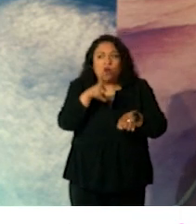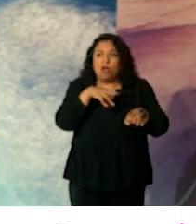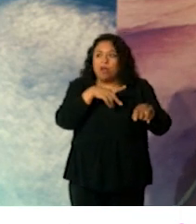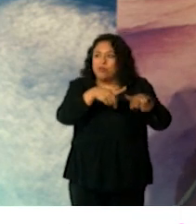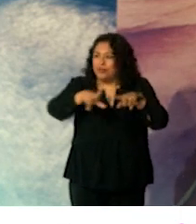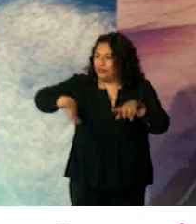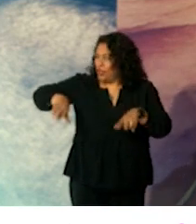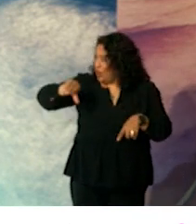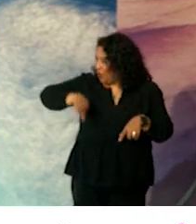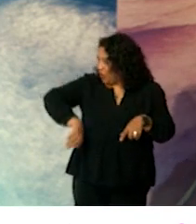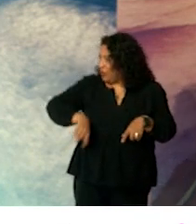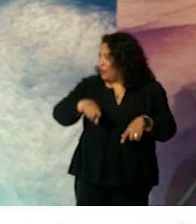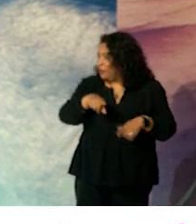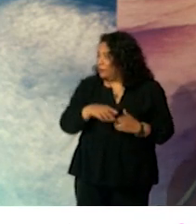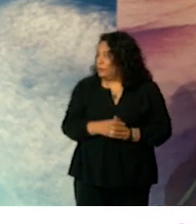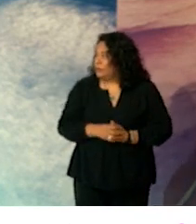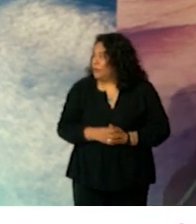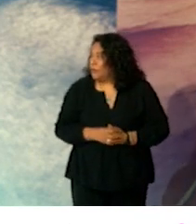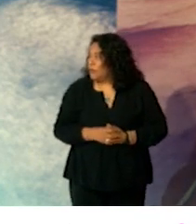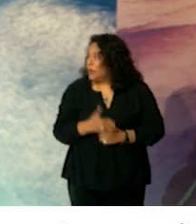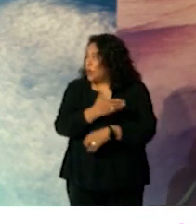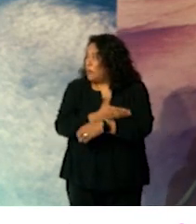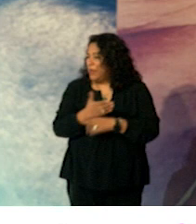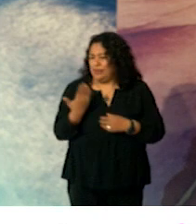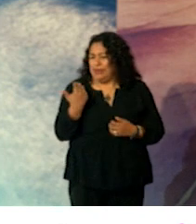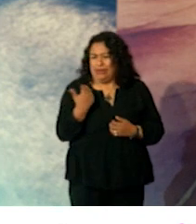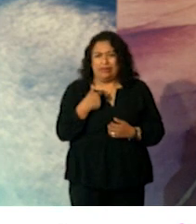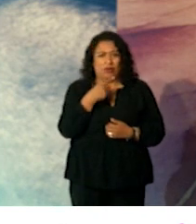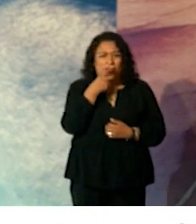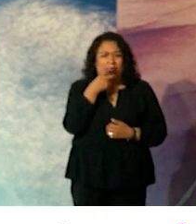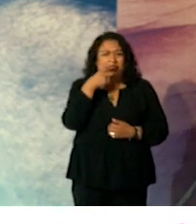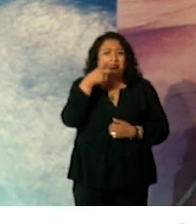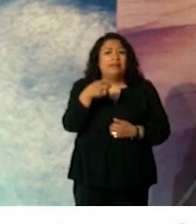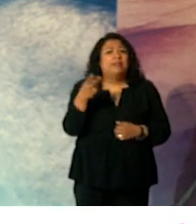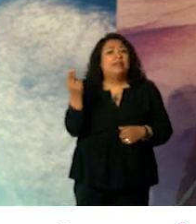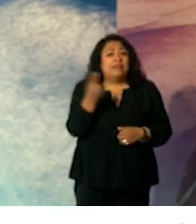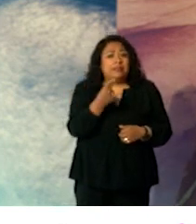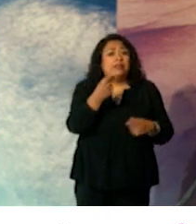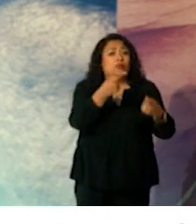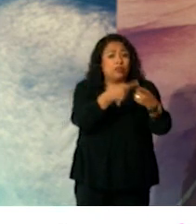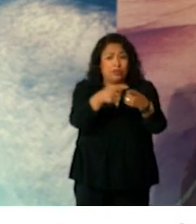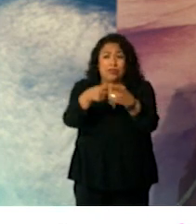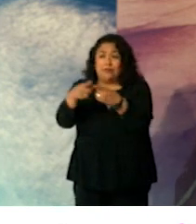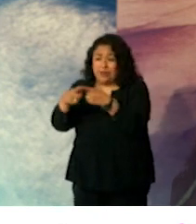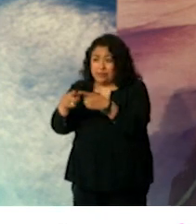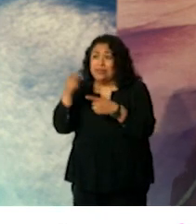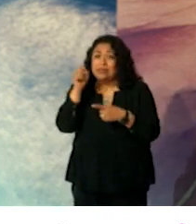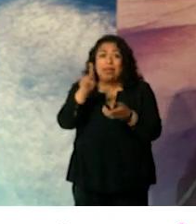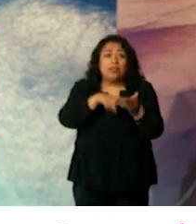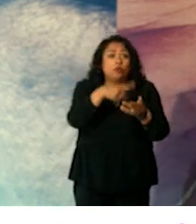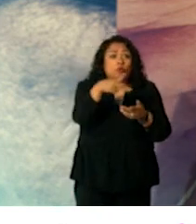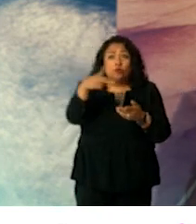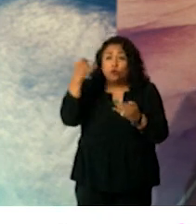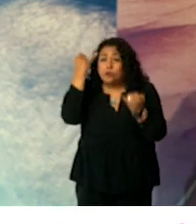que justamente oí al compañero que estaba aquí hace un momento, donde necesitamos tener diversidad, sí diversidad, pero a través de las ideas,